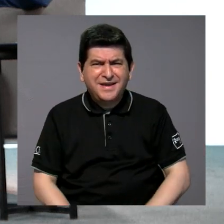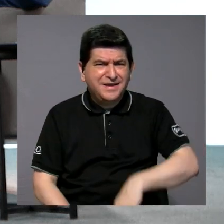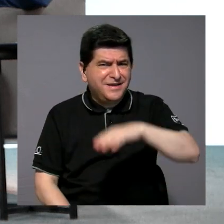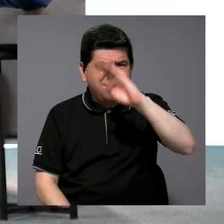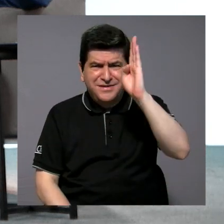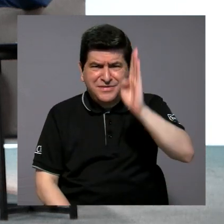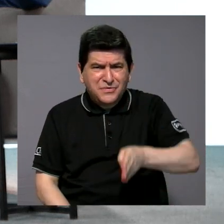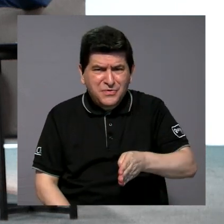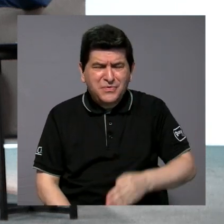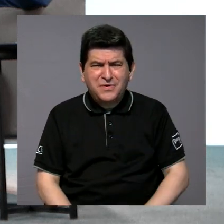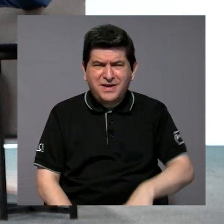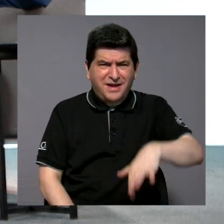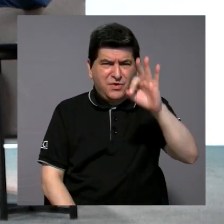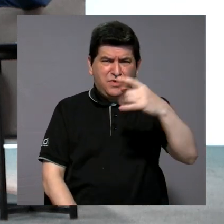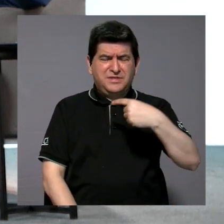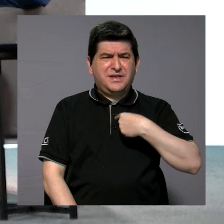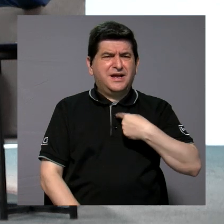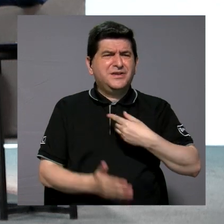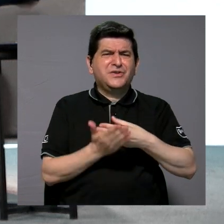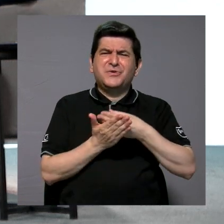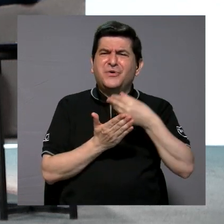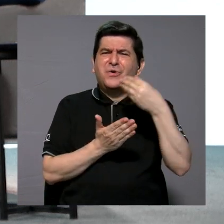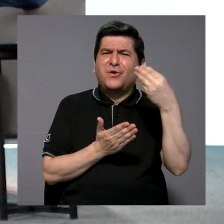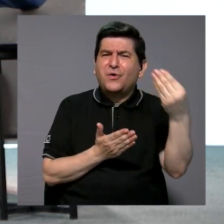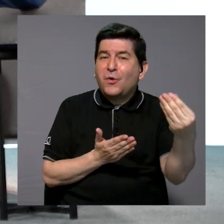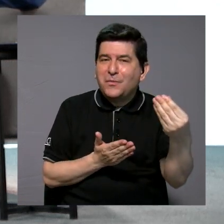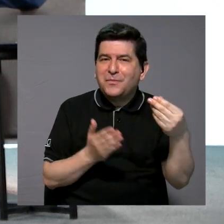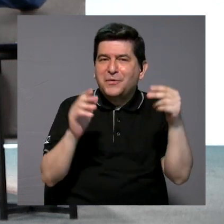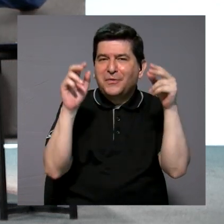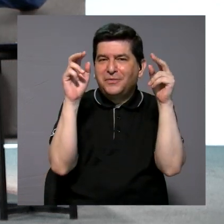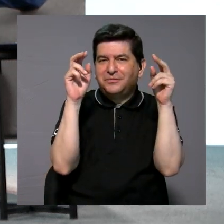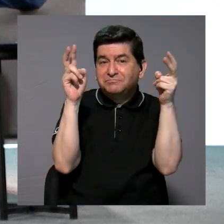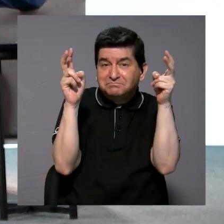ninguna parte usted puede encontrar que yo voy a ir a comprar